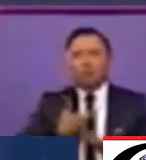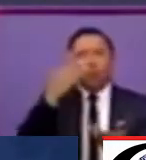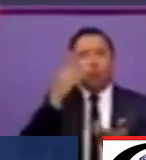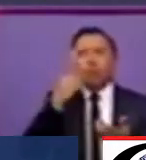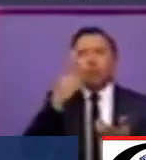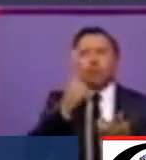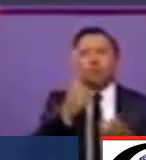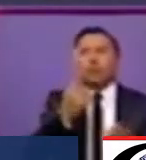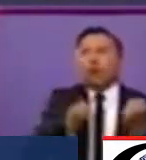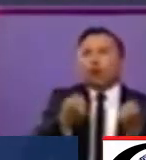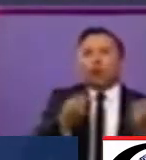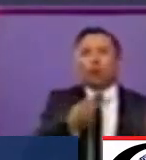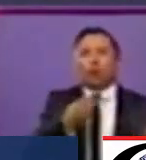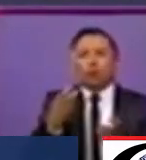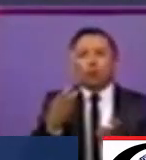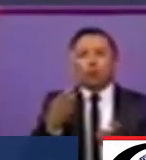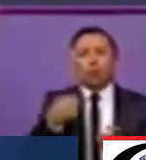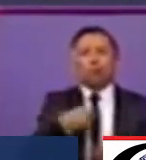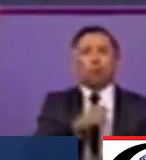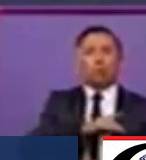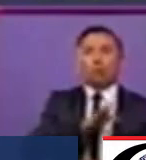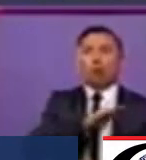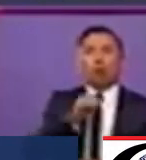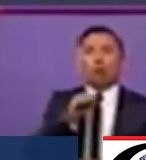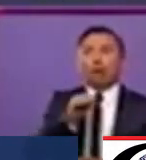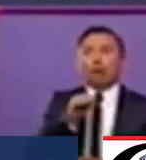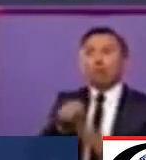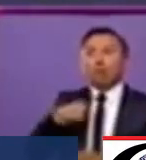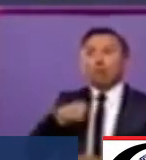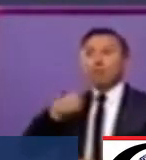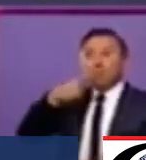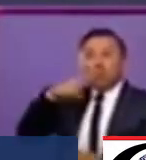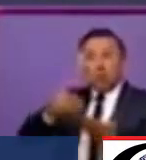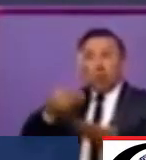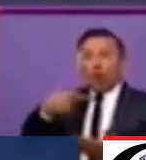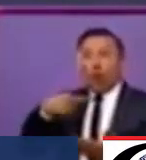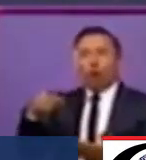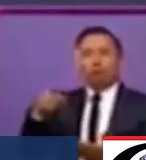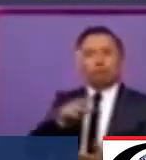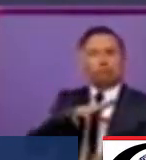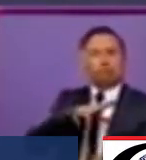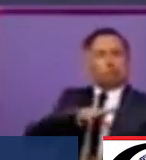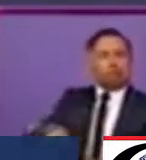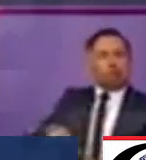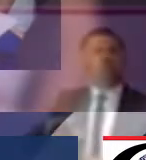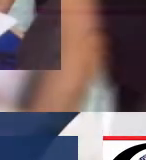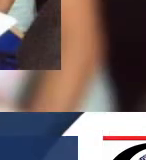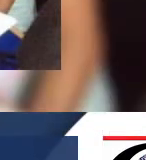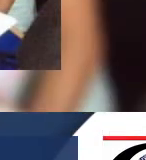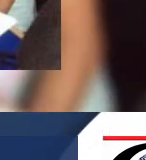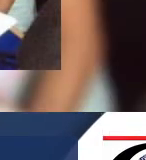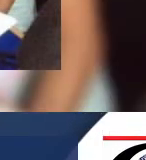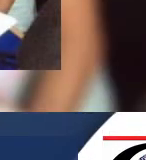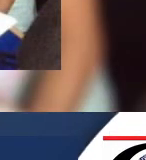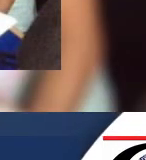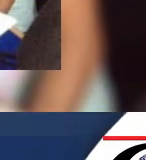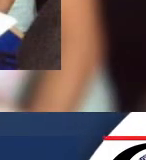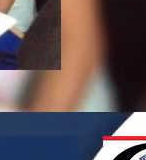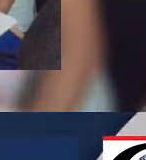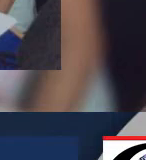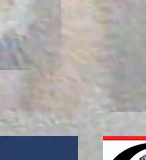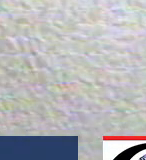los candidatos. Claro, como te comento y como comentas, no todos, solamente algunos, Eduardo. Bueno, pues le vamos a dar seguimiento. Te